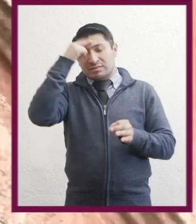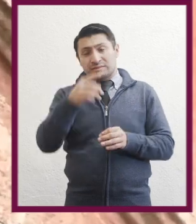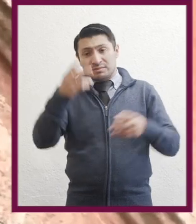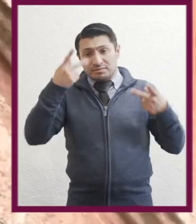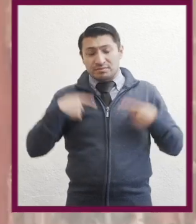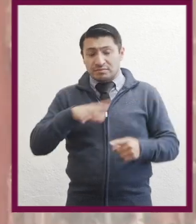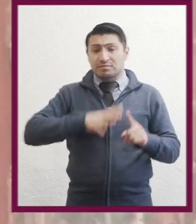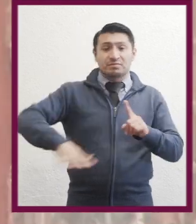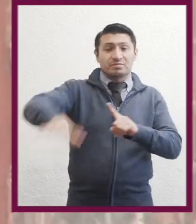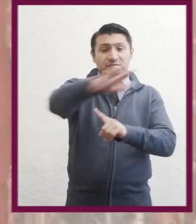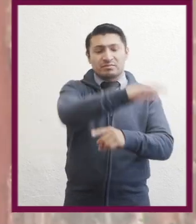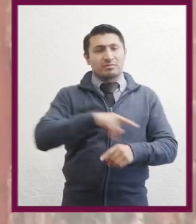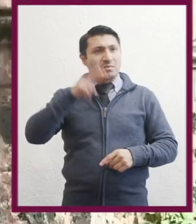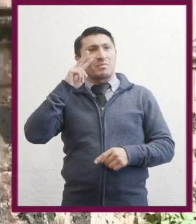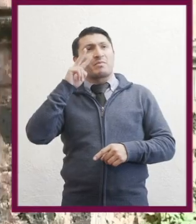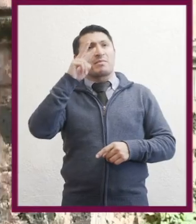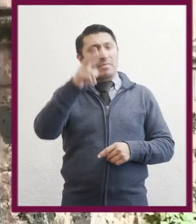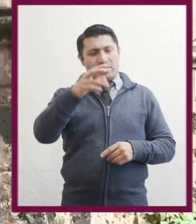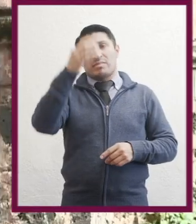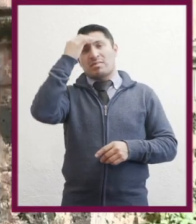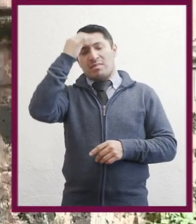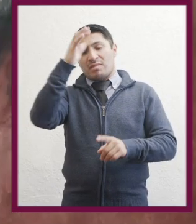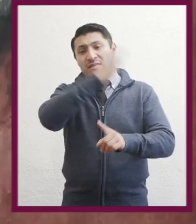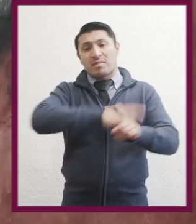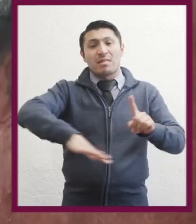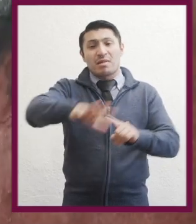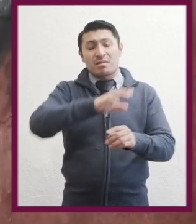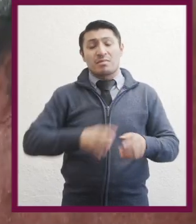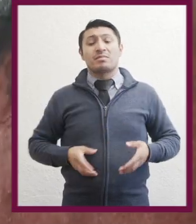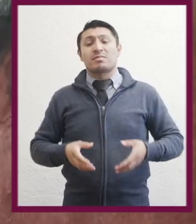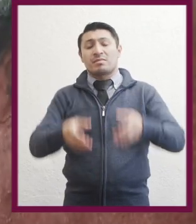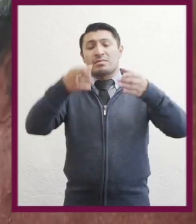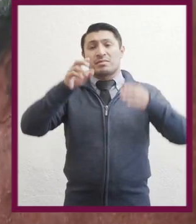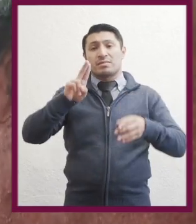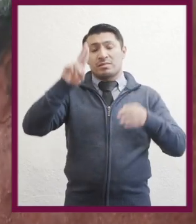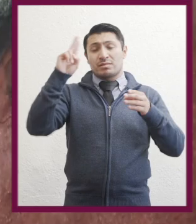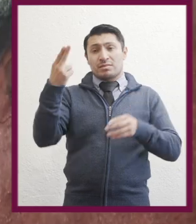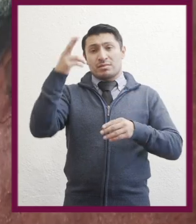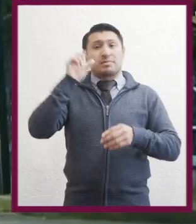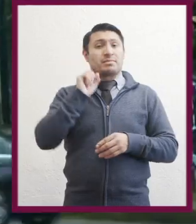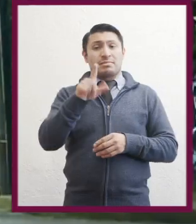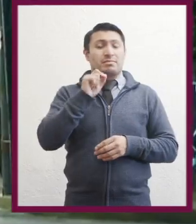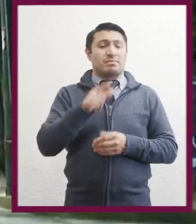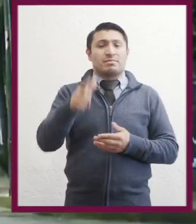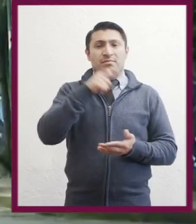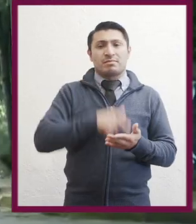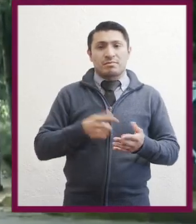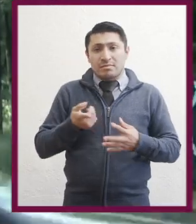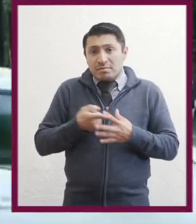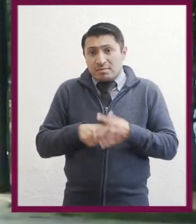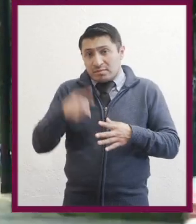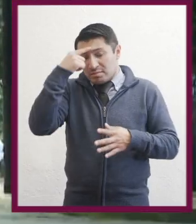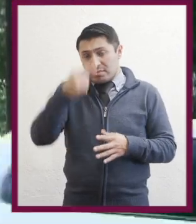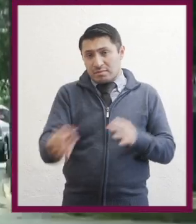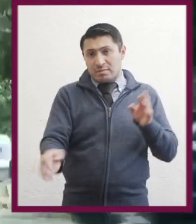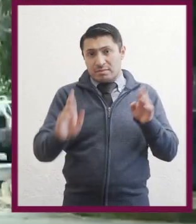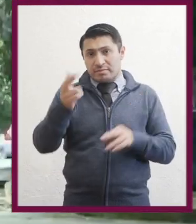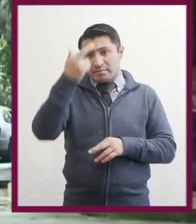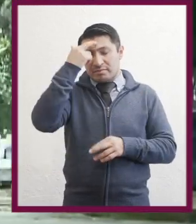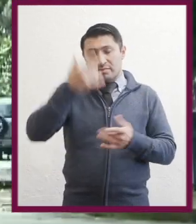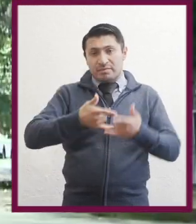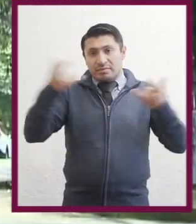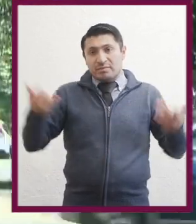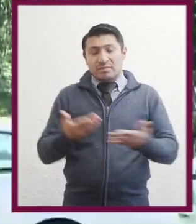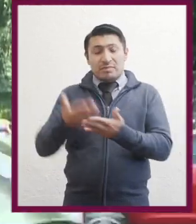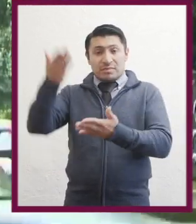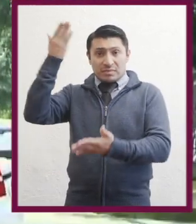es una importante referencia para los peatones y automovilistas que circulan por Universidad, así como el punto de partida para